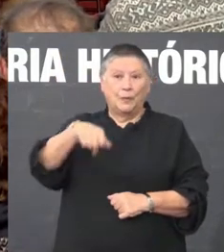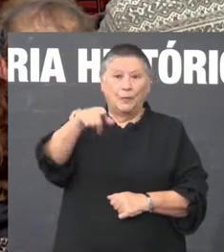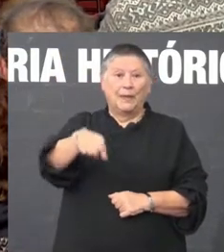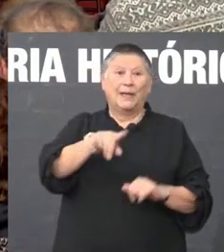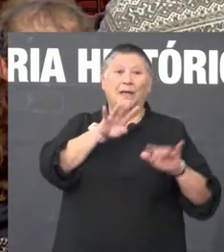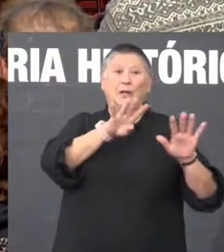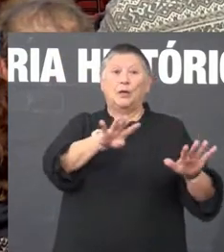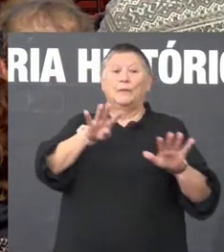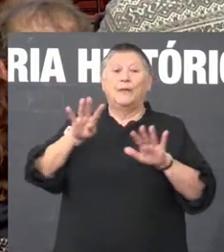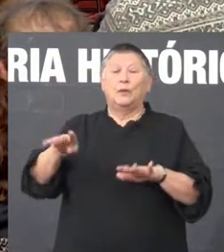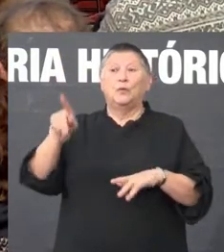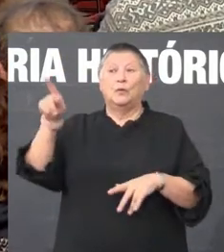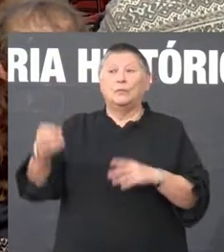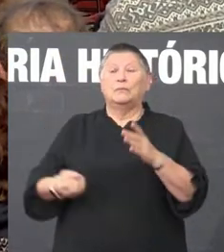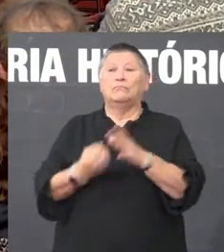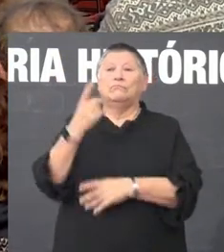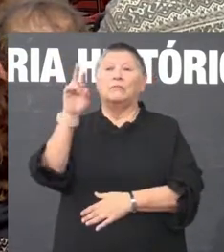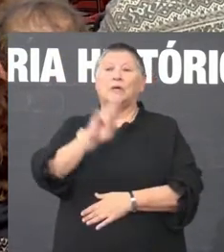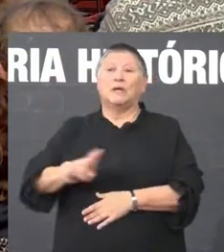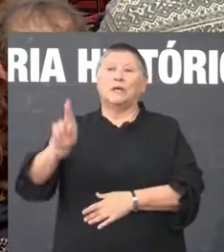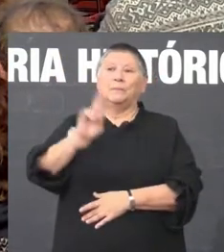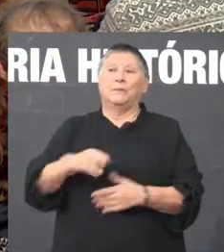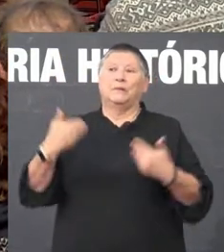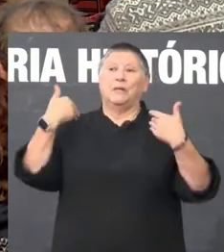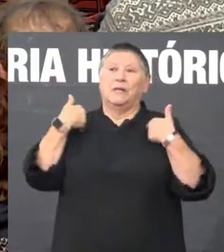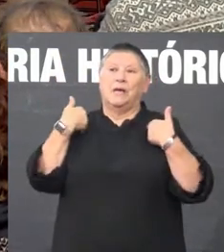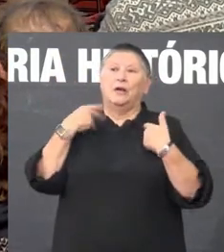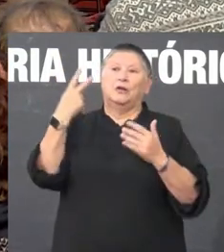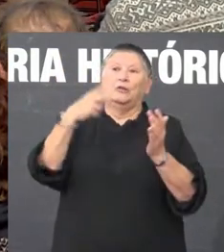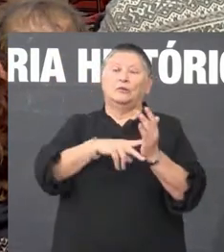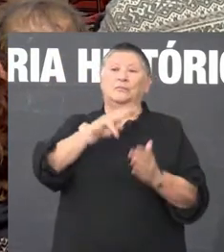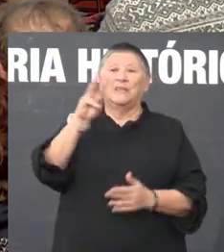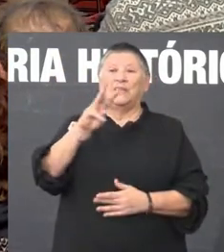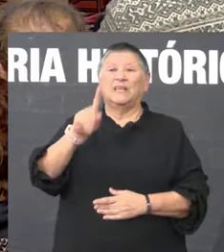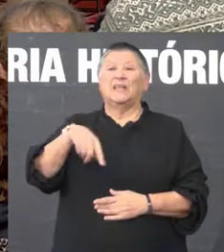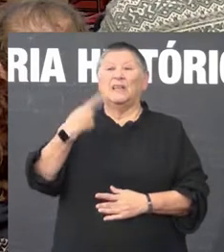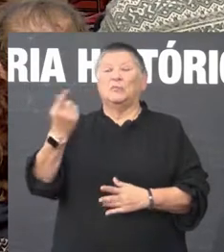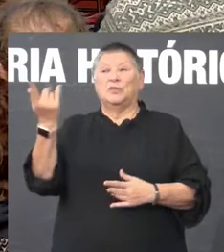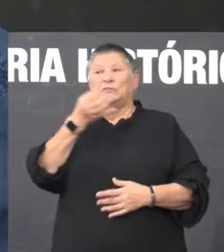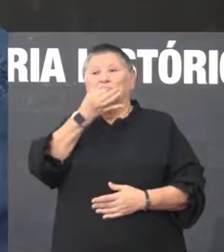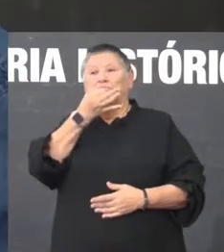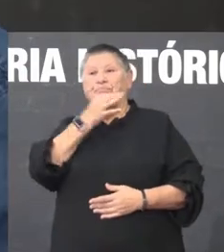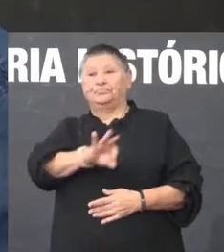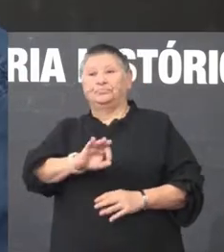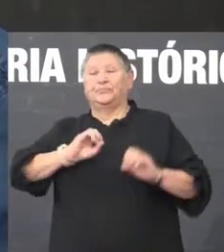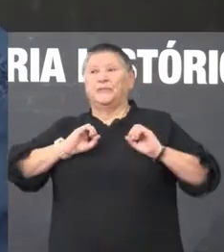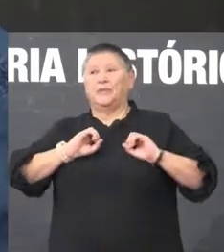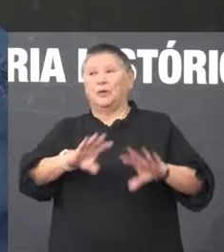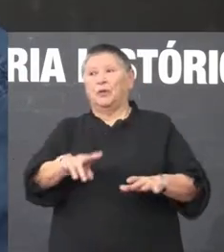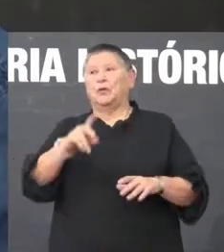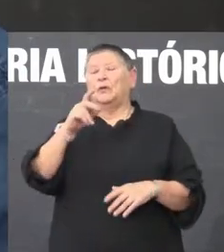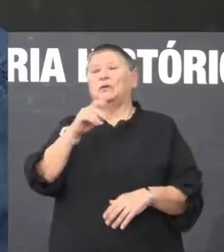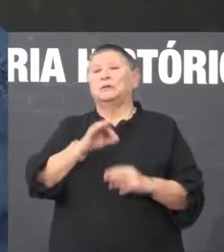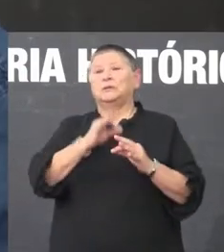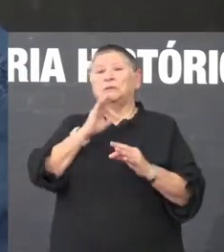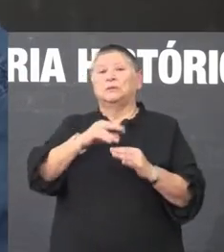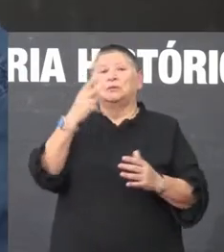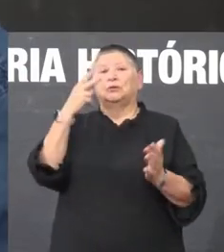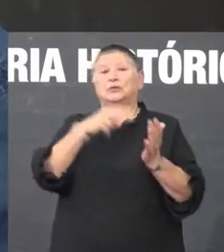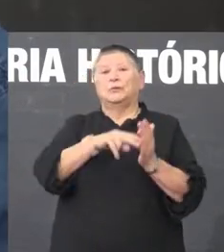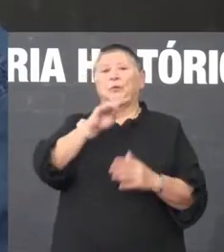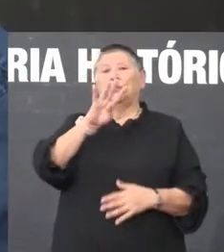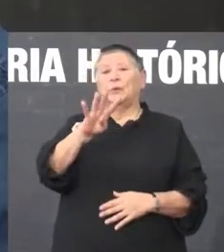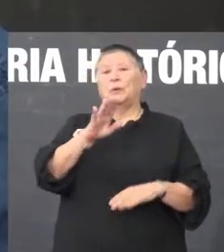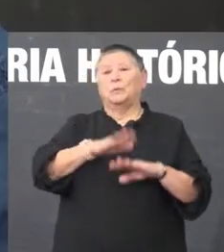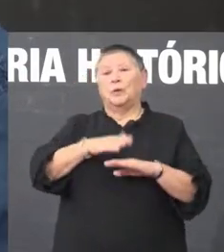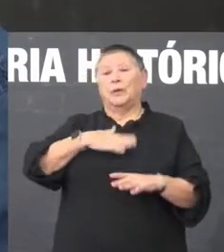1999, recuncou, repetiu no cargo en 2003, aínda que renunciou en setembro de 2004 para poder dedicarse por completo o